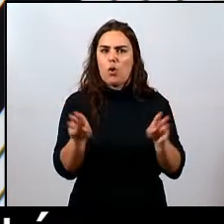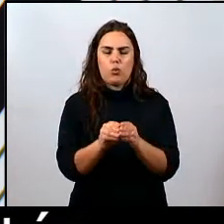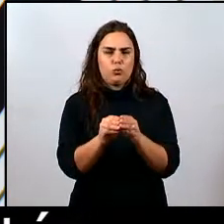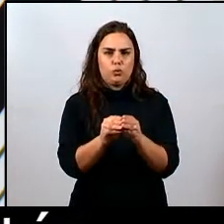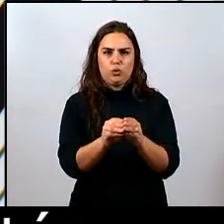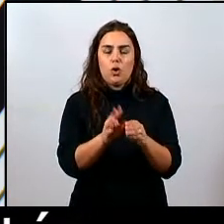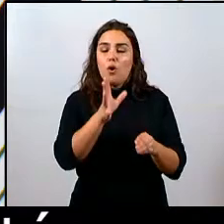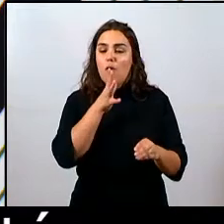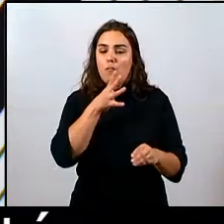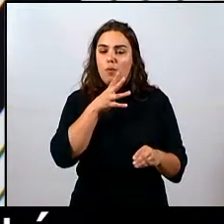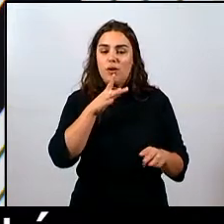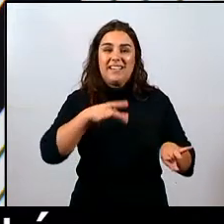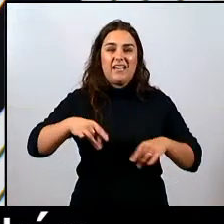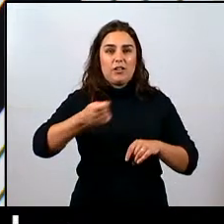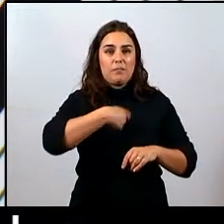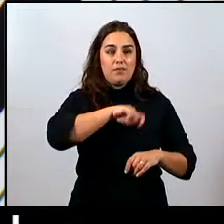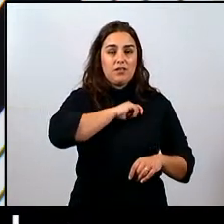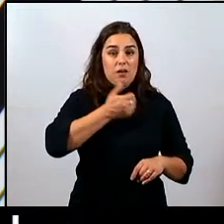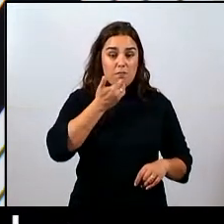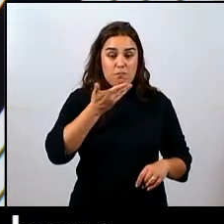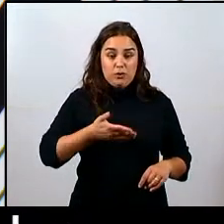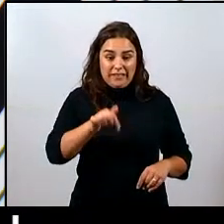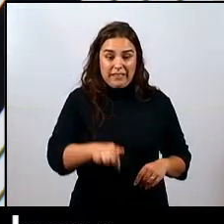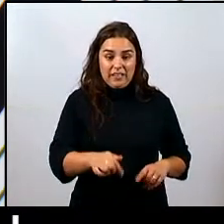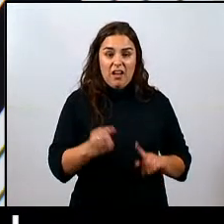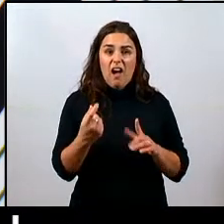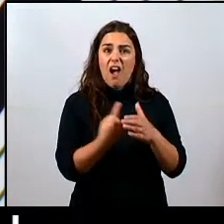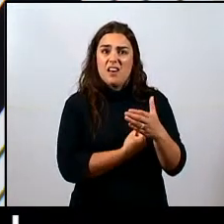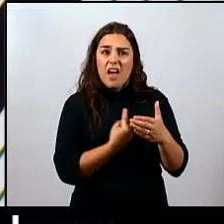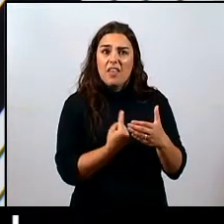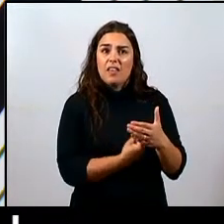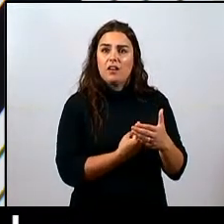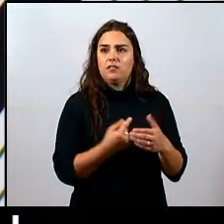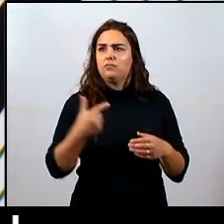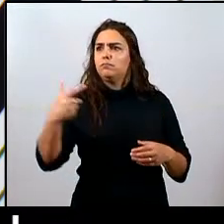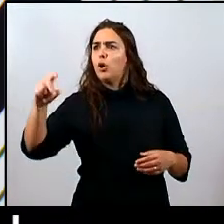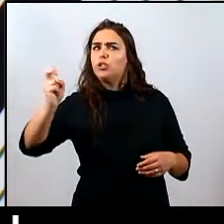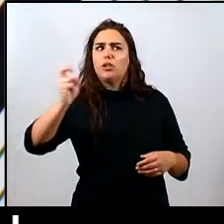regiones españolas tan importantes como esta estén aisladas, ni esta ni ninguna.